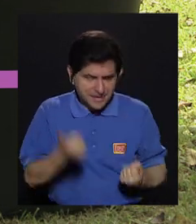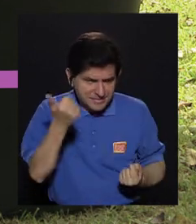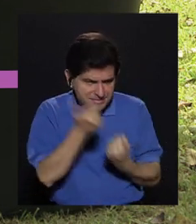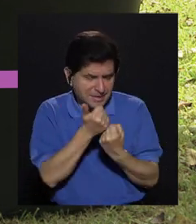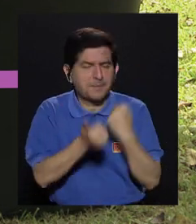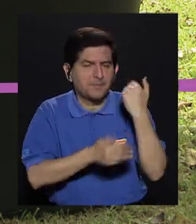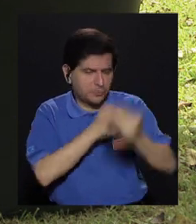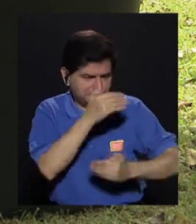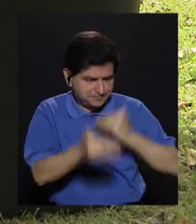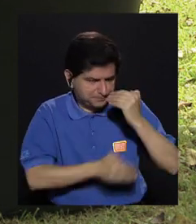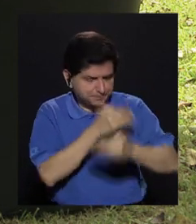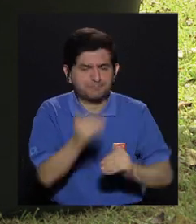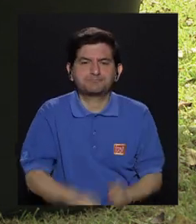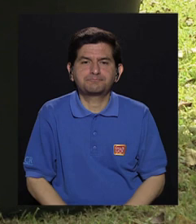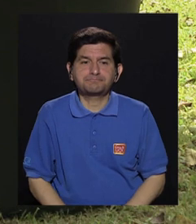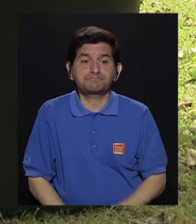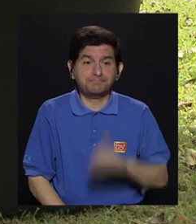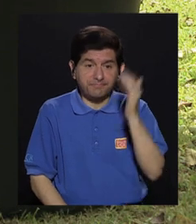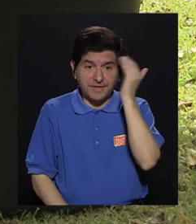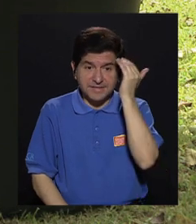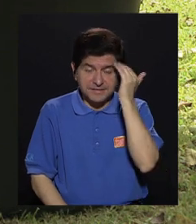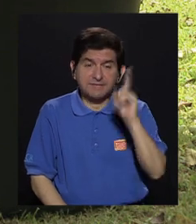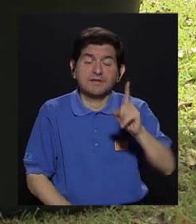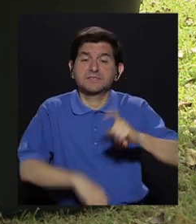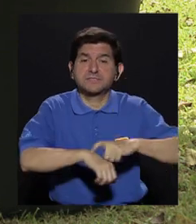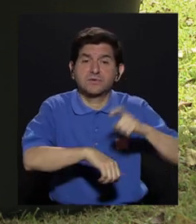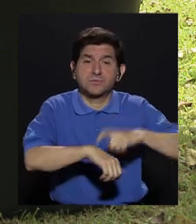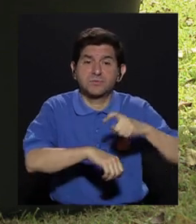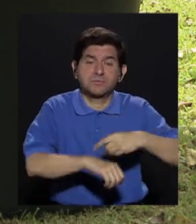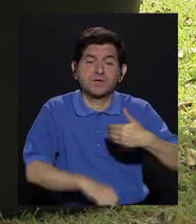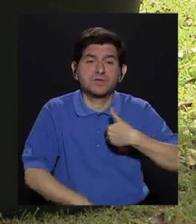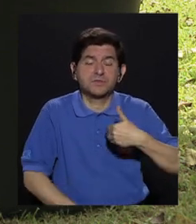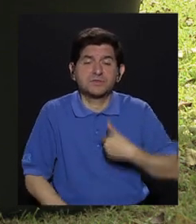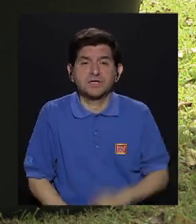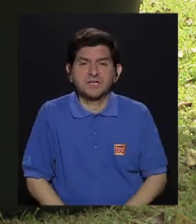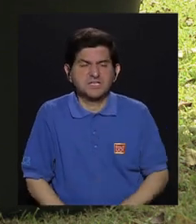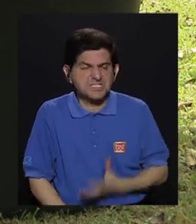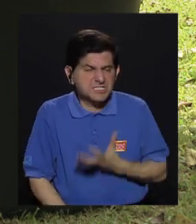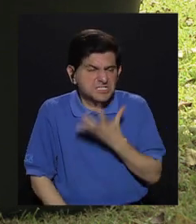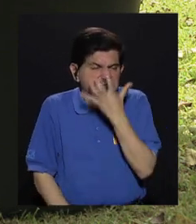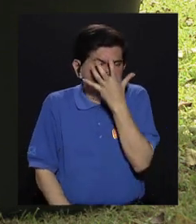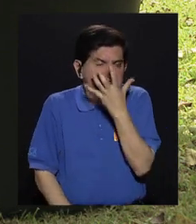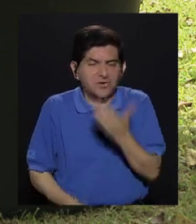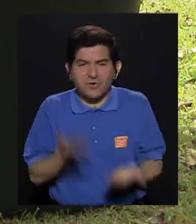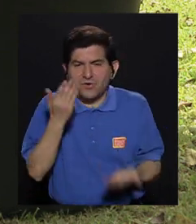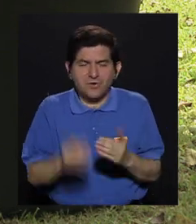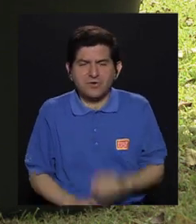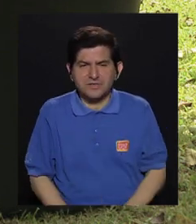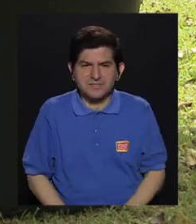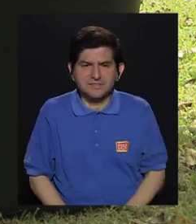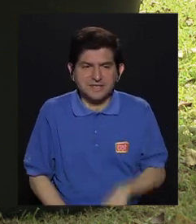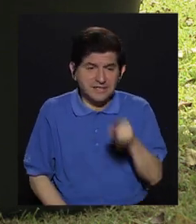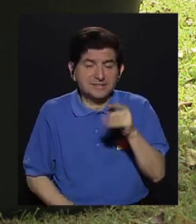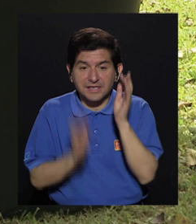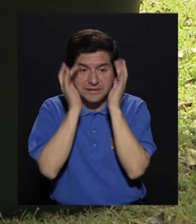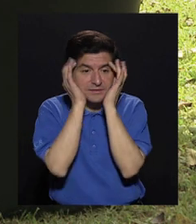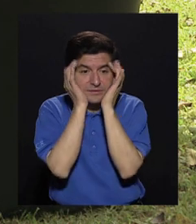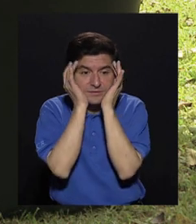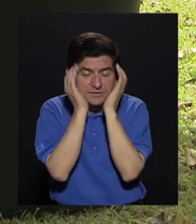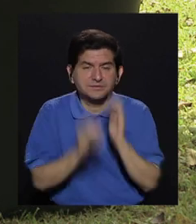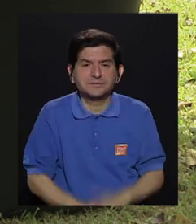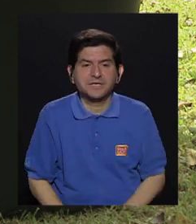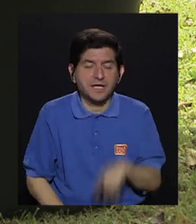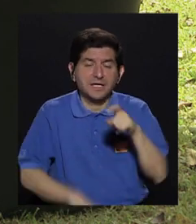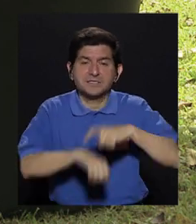lo apoyen en este proceso, para que sepan que si en algún momento tiene esos malos humores, esa ira, esa